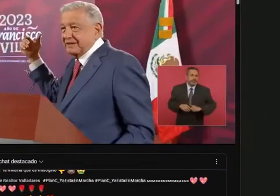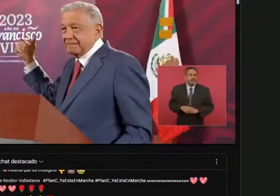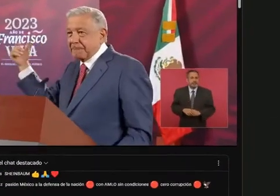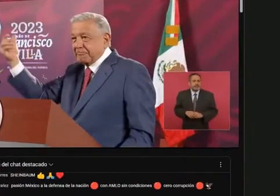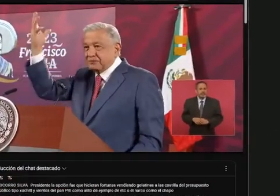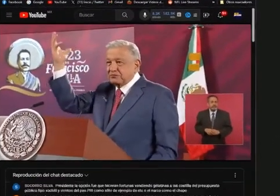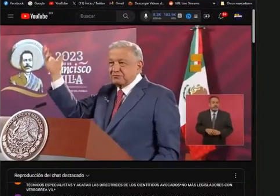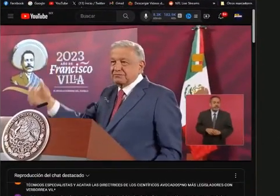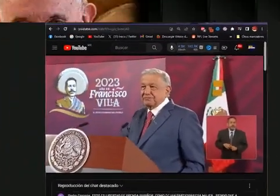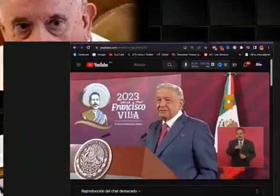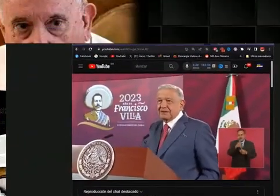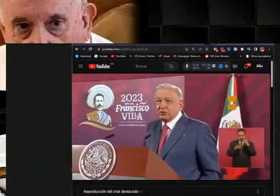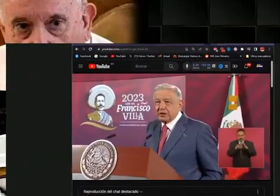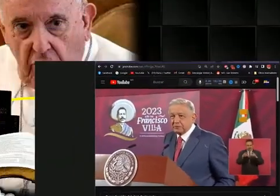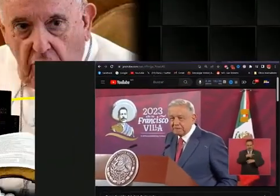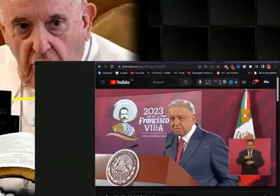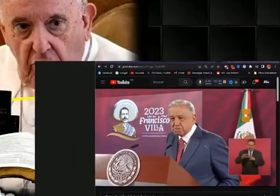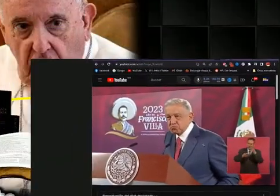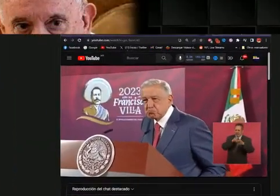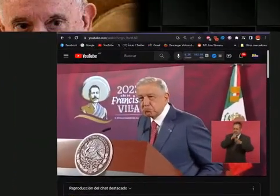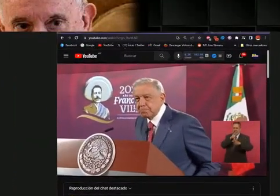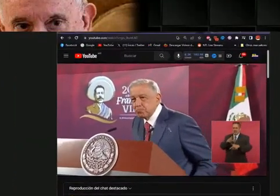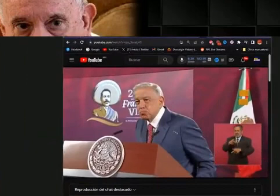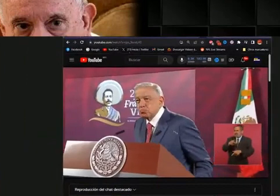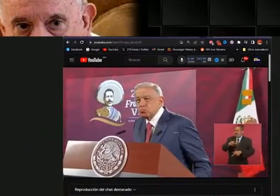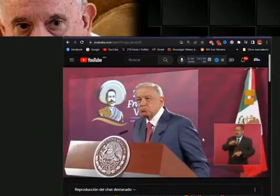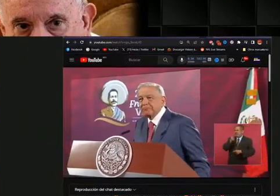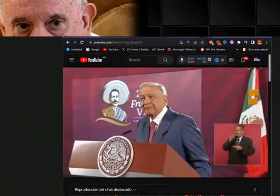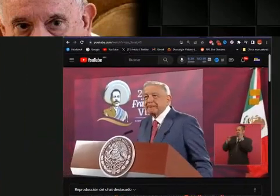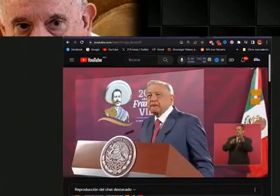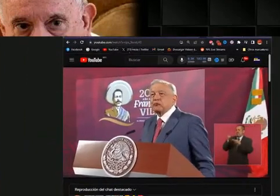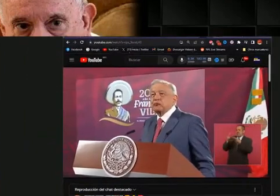porque es un deslenguado